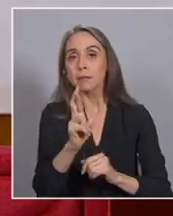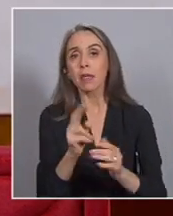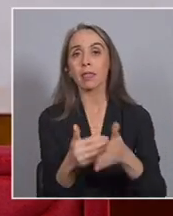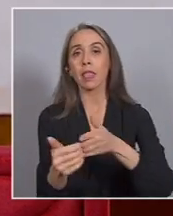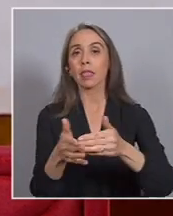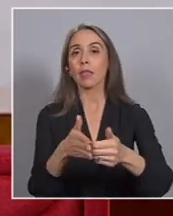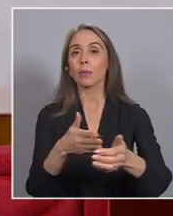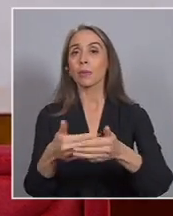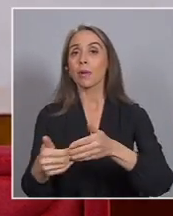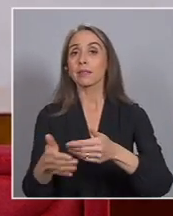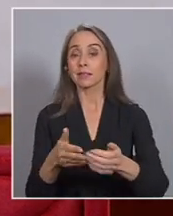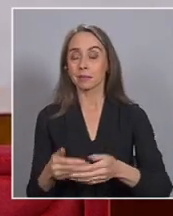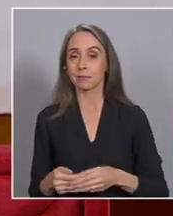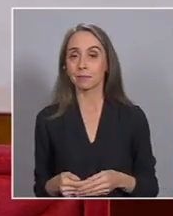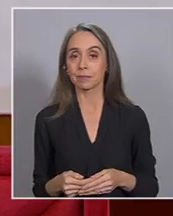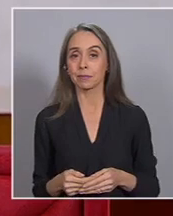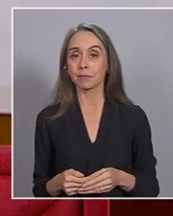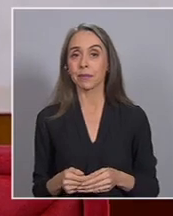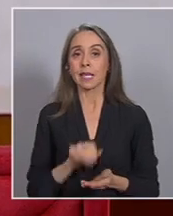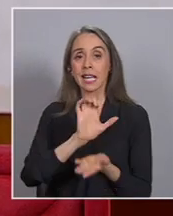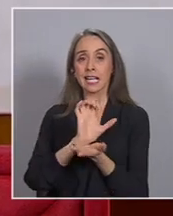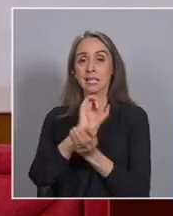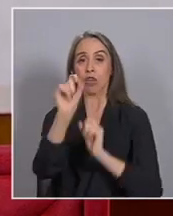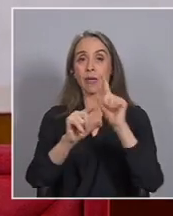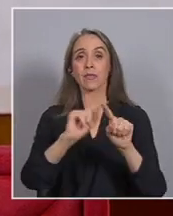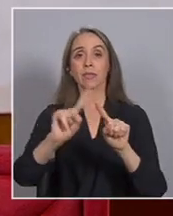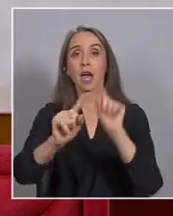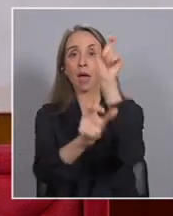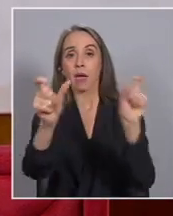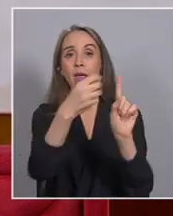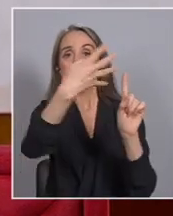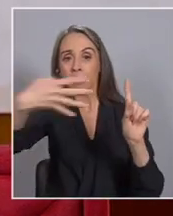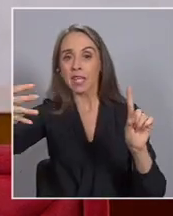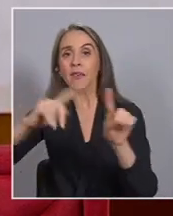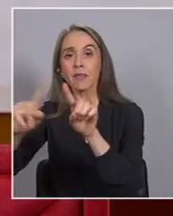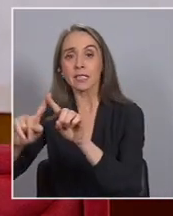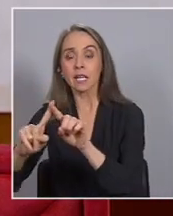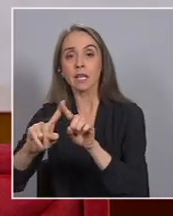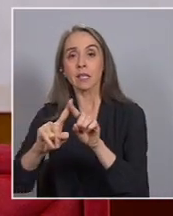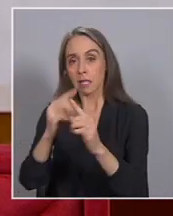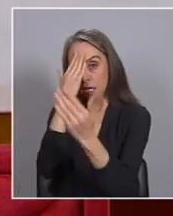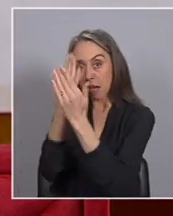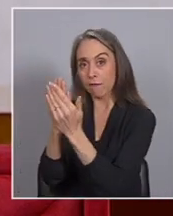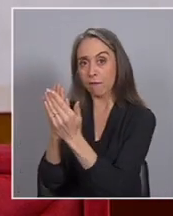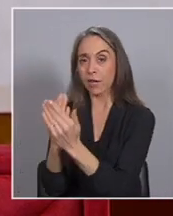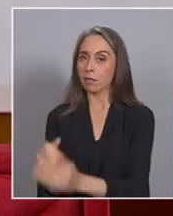naturaleza, que defiende las diversidades y enfrenta con firmeza la homofobia,